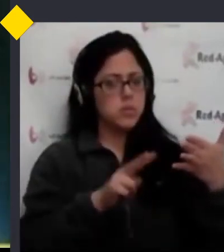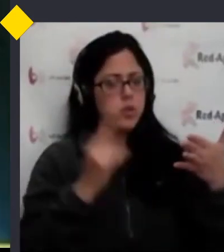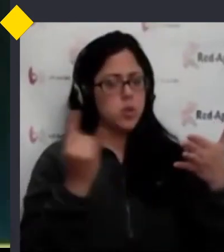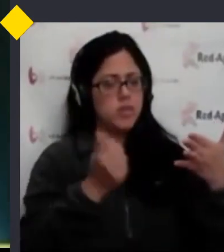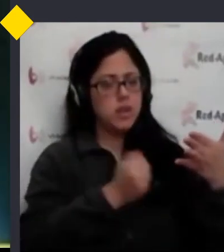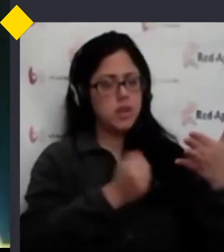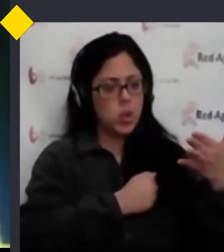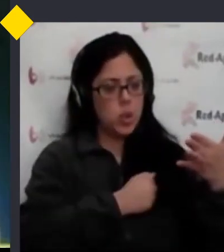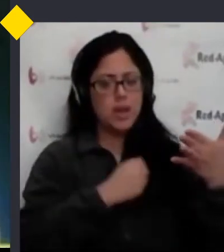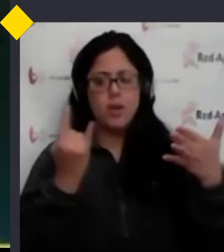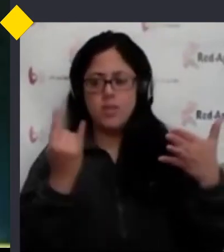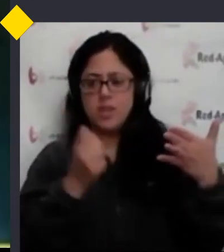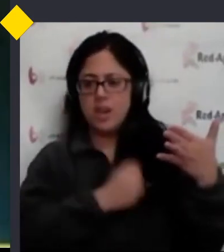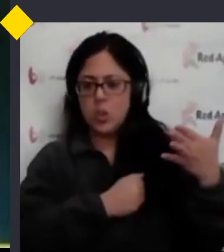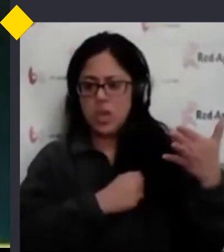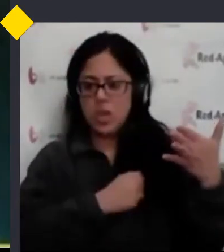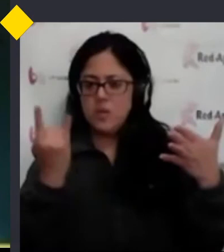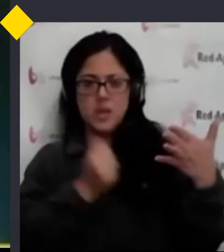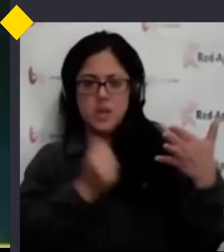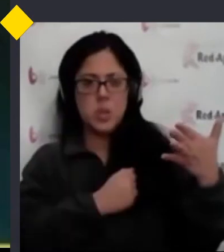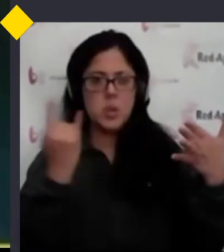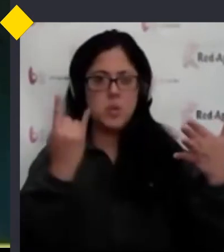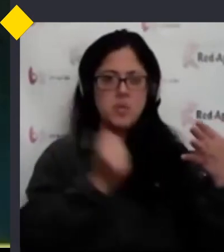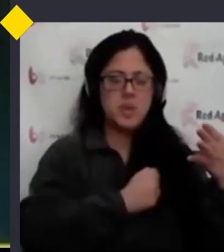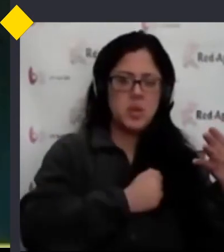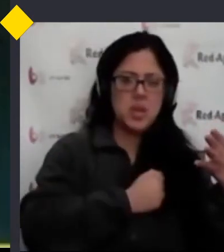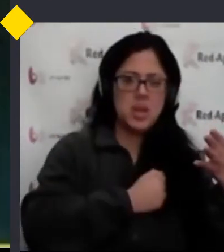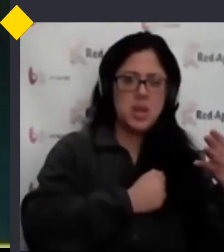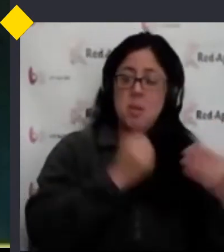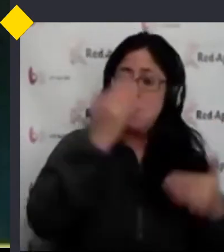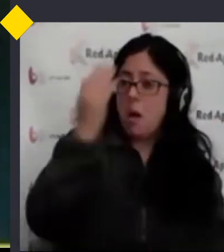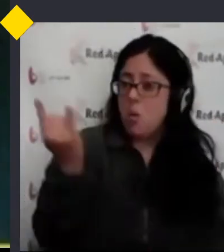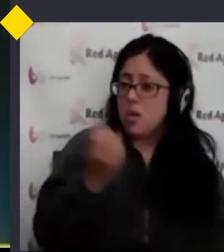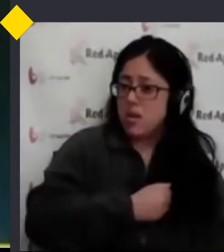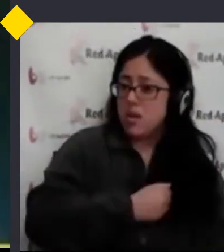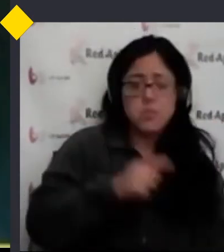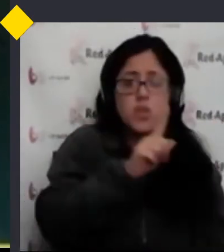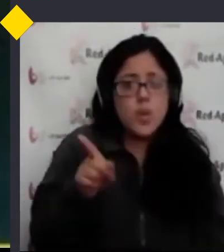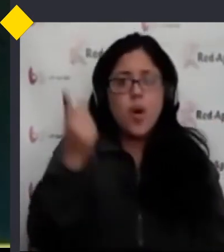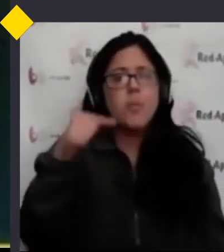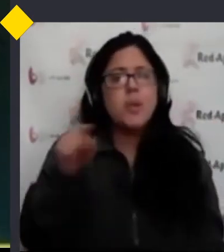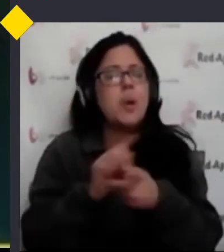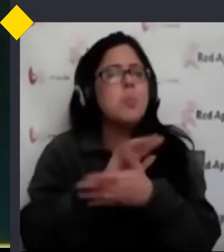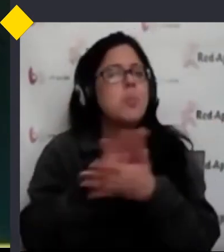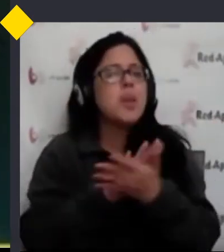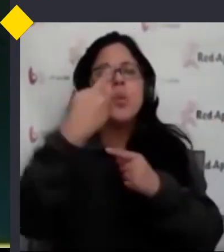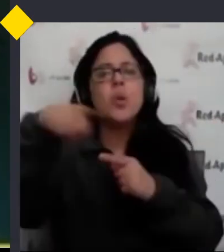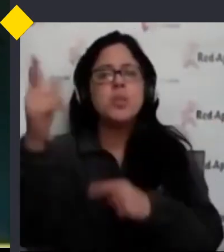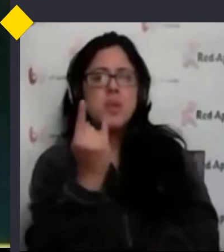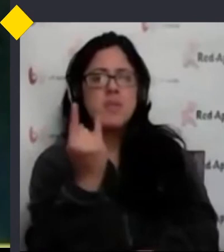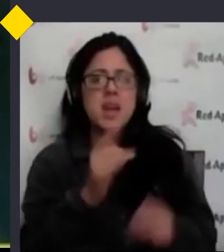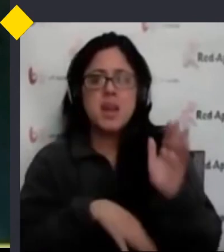En la Católica. Y no es que tenga nada malo la Universidad Católica, pero es una universidad en que la mayoría de las carreras